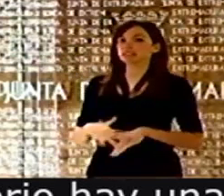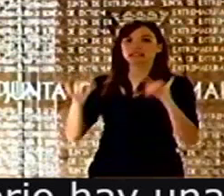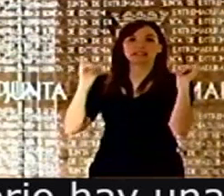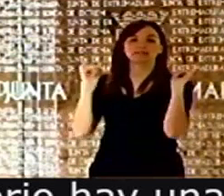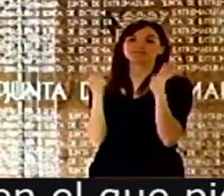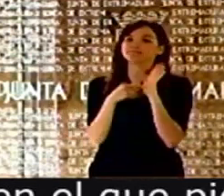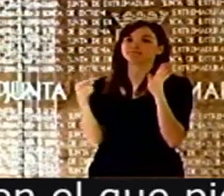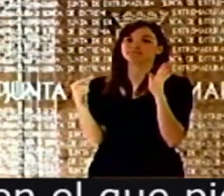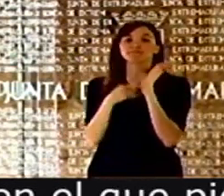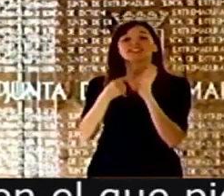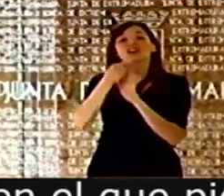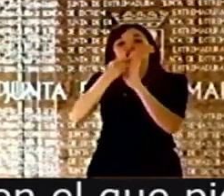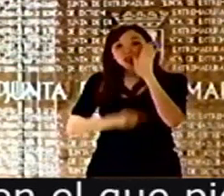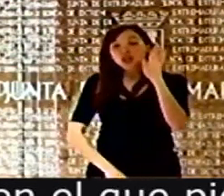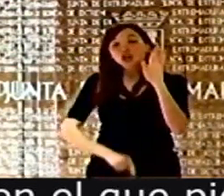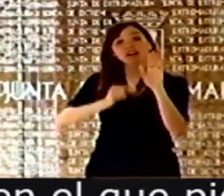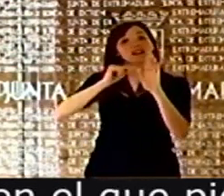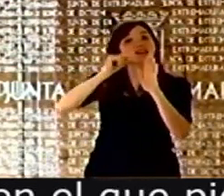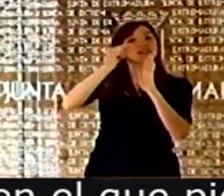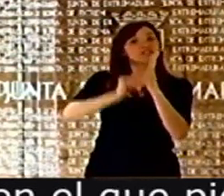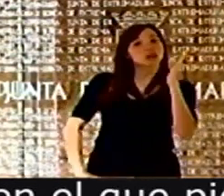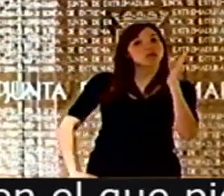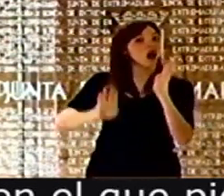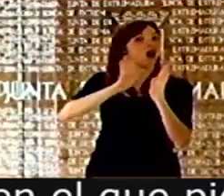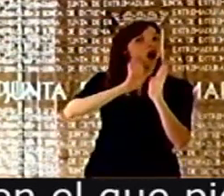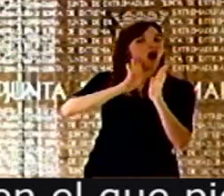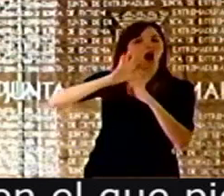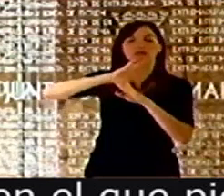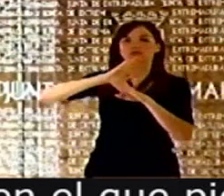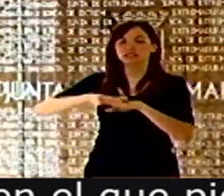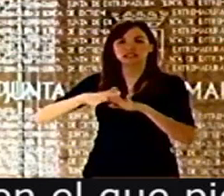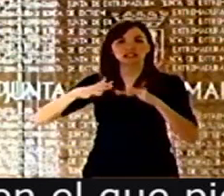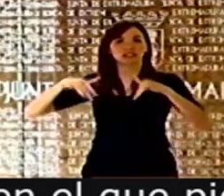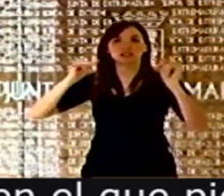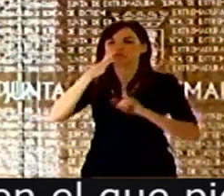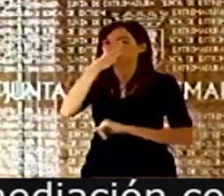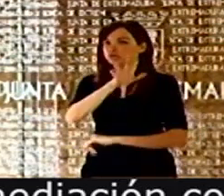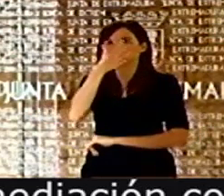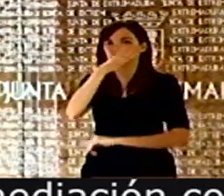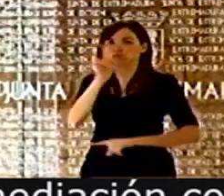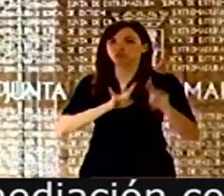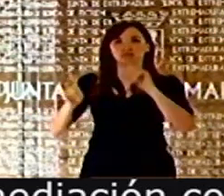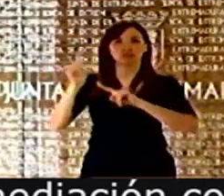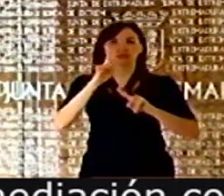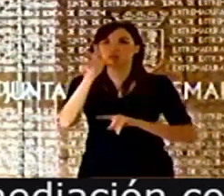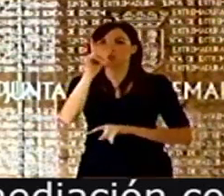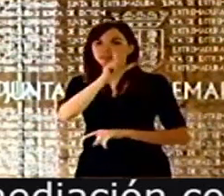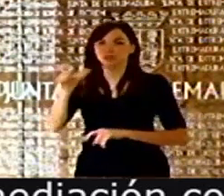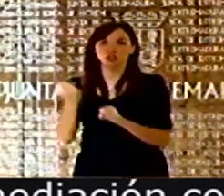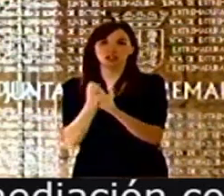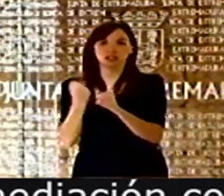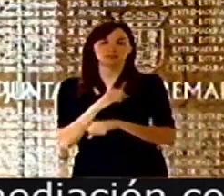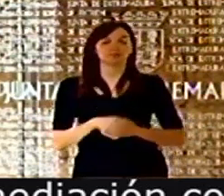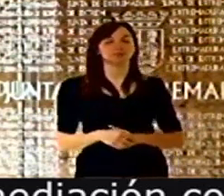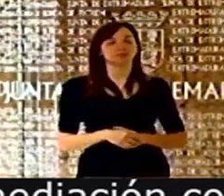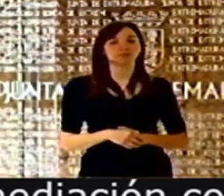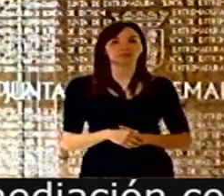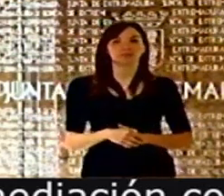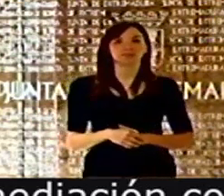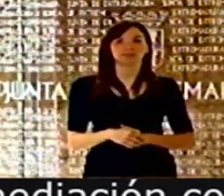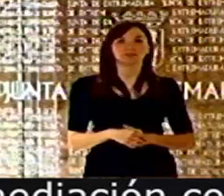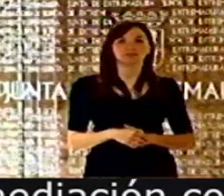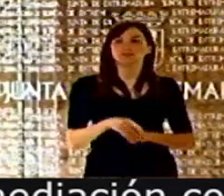condiciones firmado con el Ejecutivo Autonómico y están denunciando continuos problemas por parte de los trabajadores. El jueves una reunión,